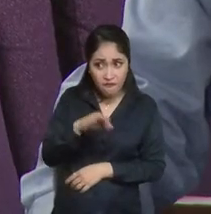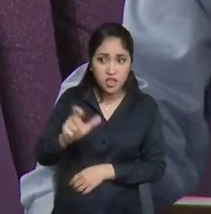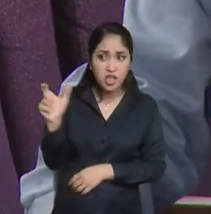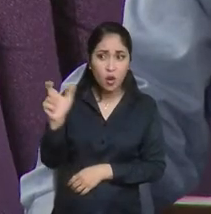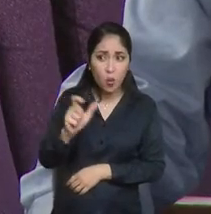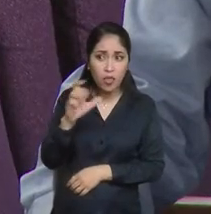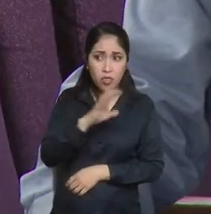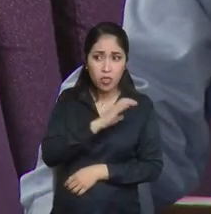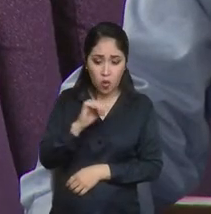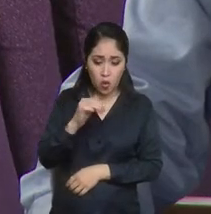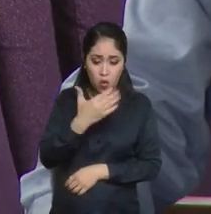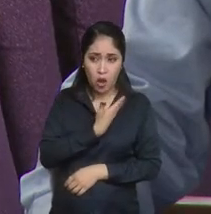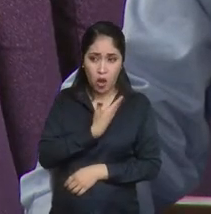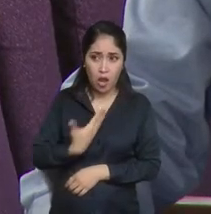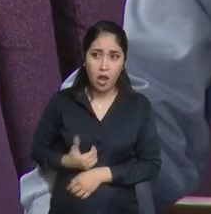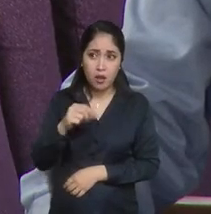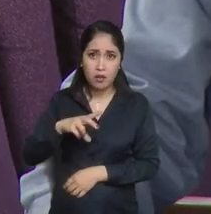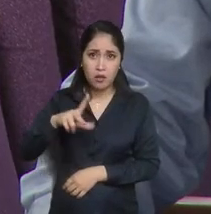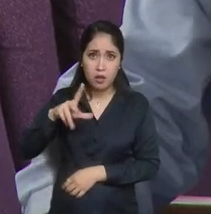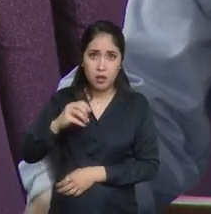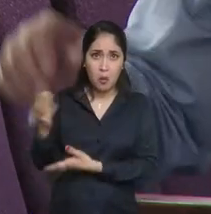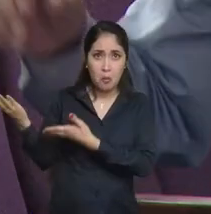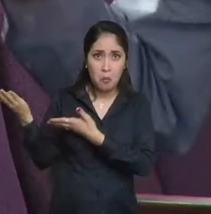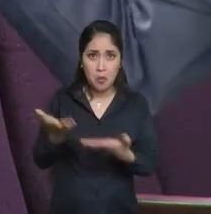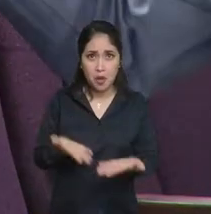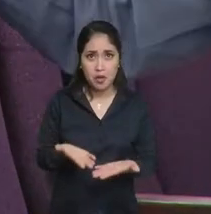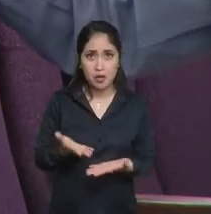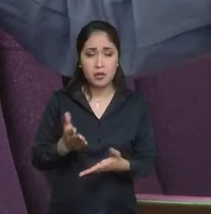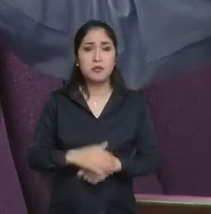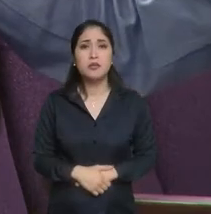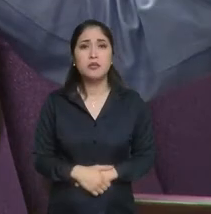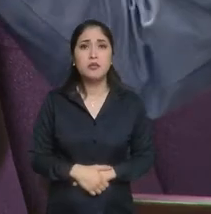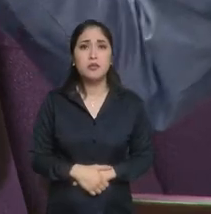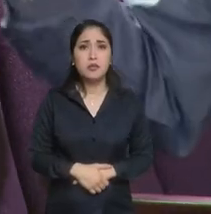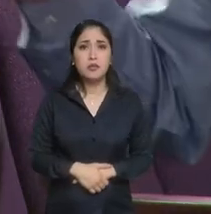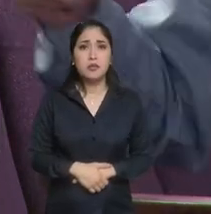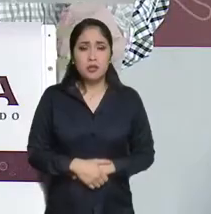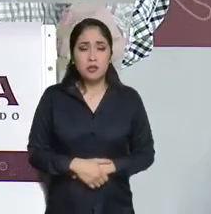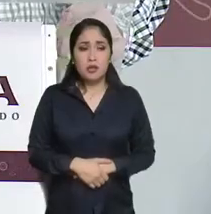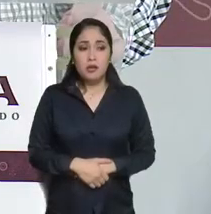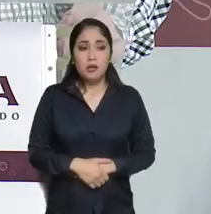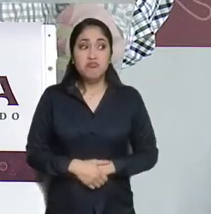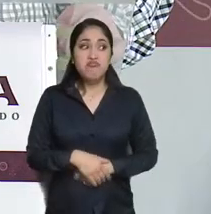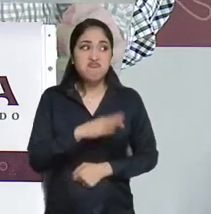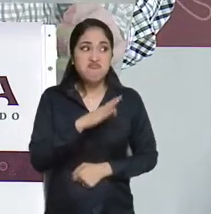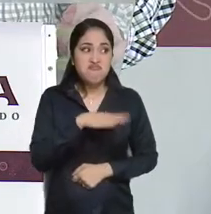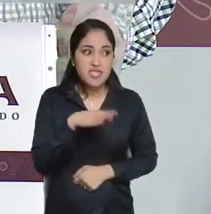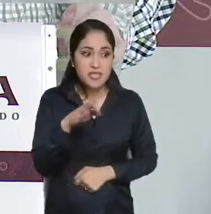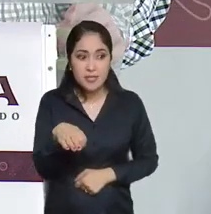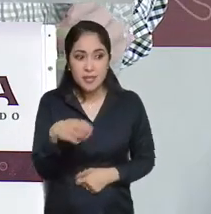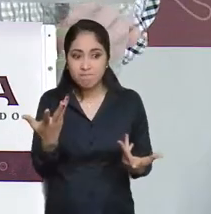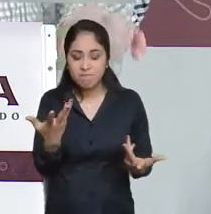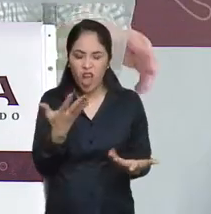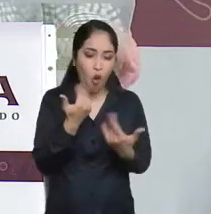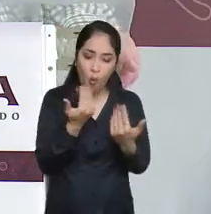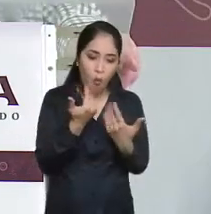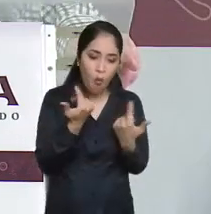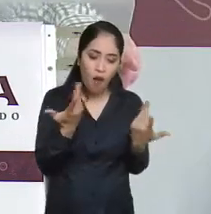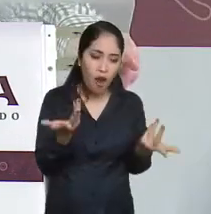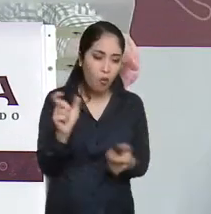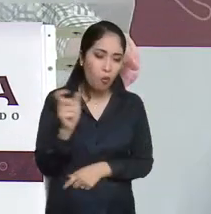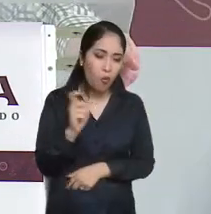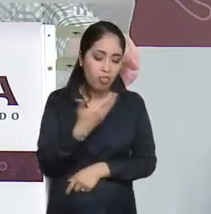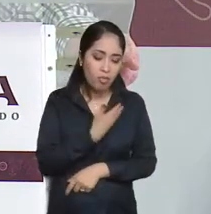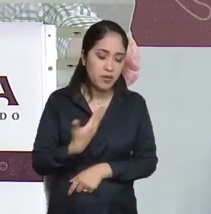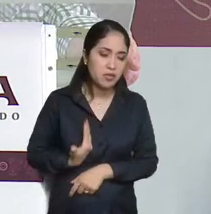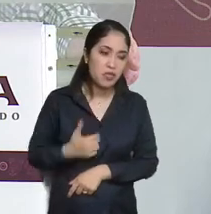la lucha del fentanilo que se está haciendo aquí en Sinaloa. No tengo fecha todavía, no hay precisión de cuándo viene el presidente